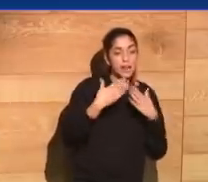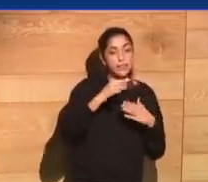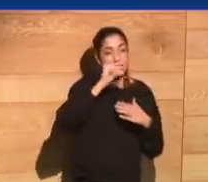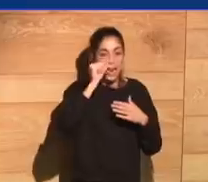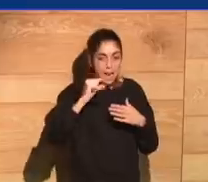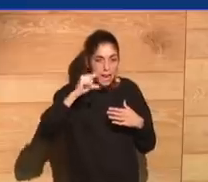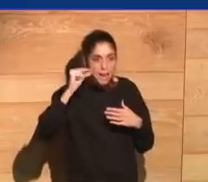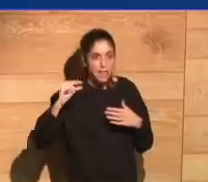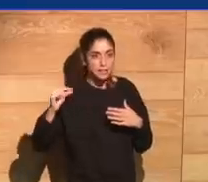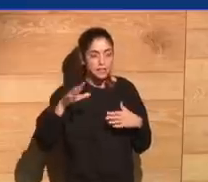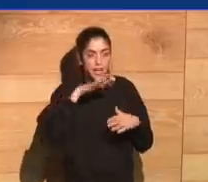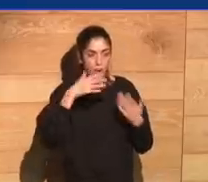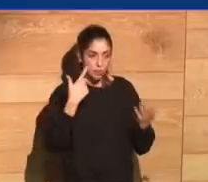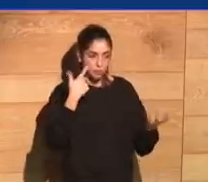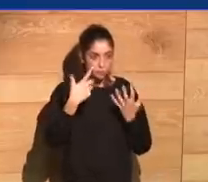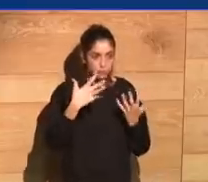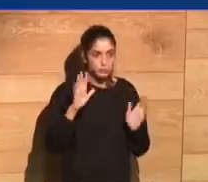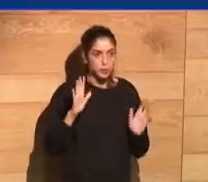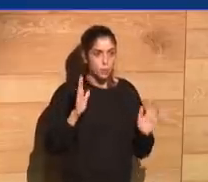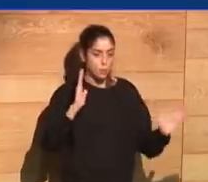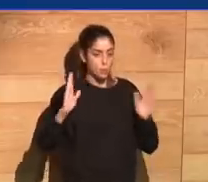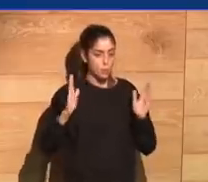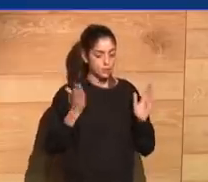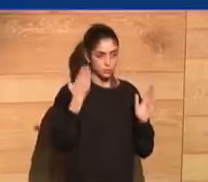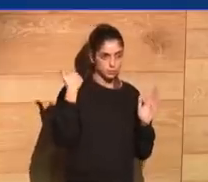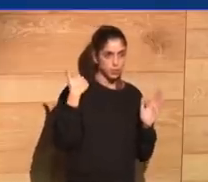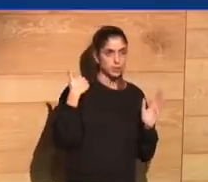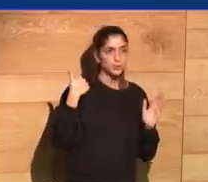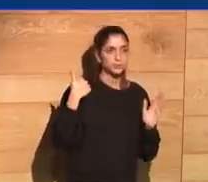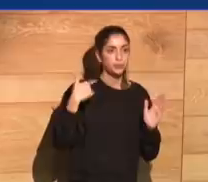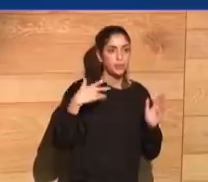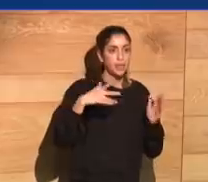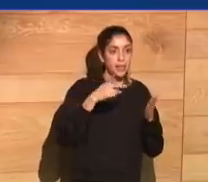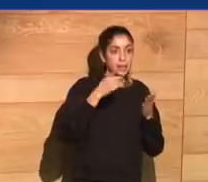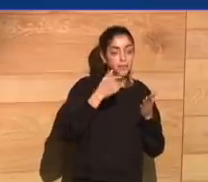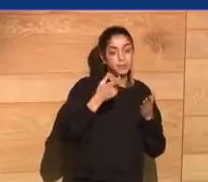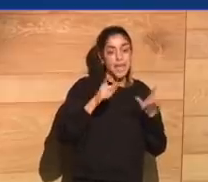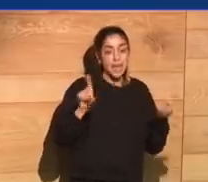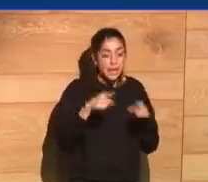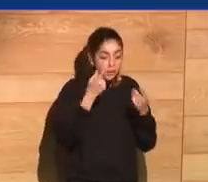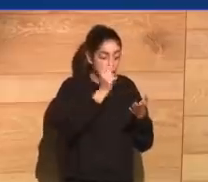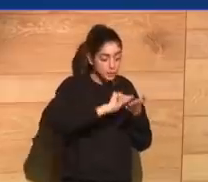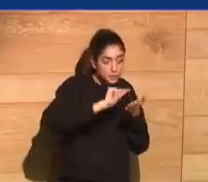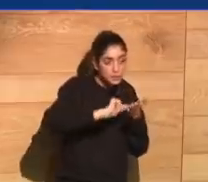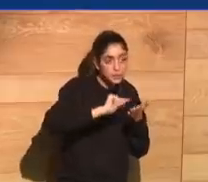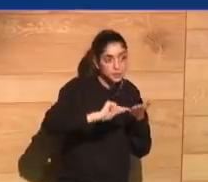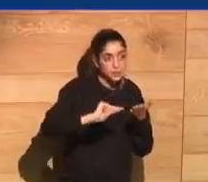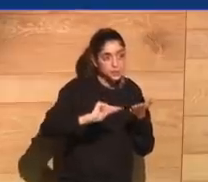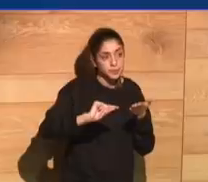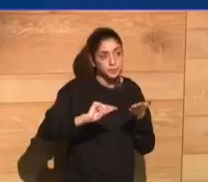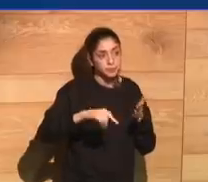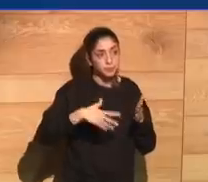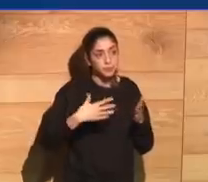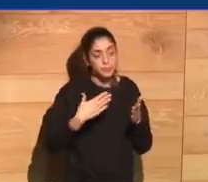todo, pero en aquel momento se decía que solo hacer las letras de Superman, esas letras que venían agárrate, Javi, agárrate. La